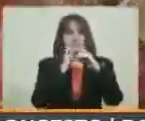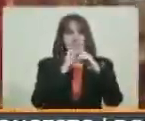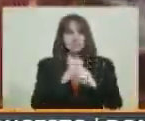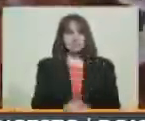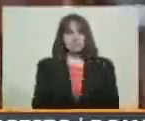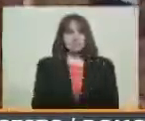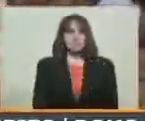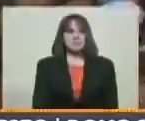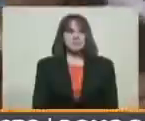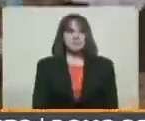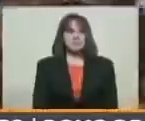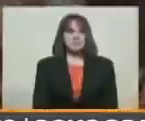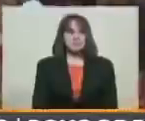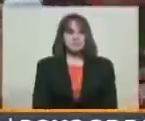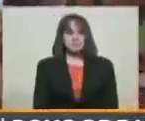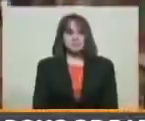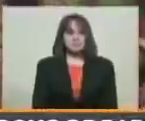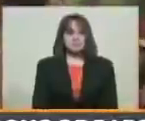Vengan conmigo.